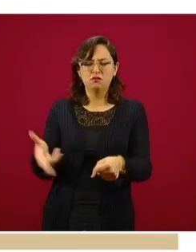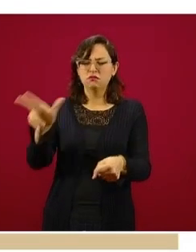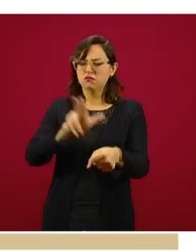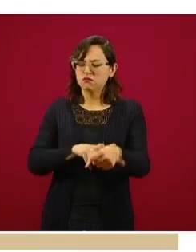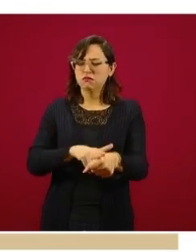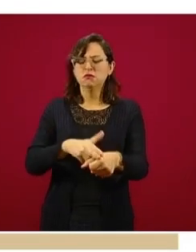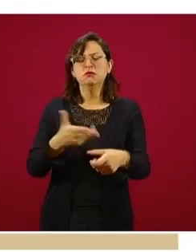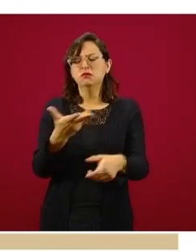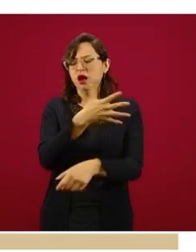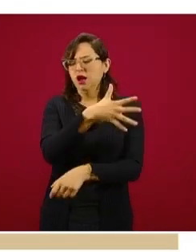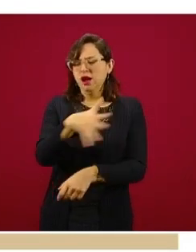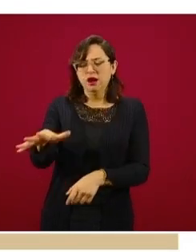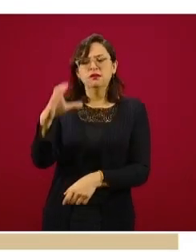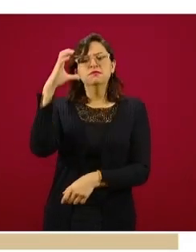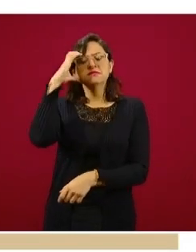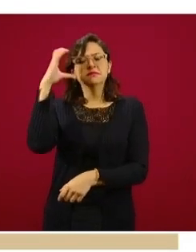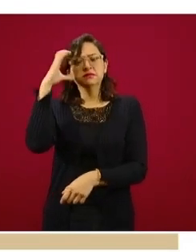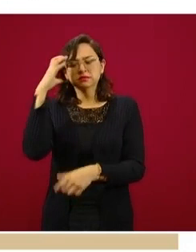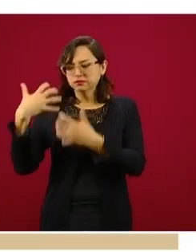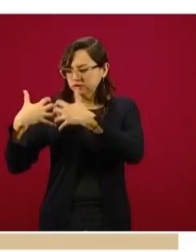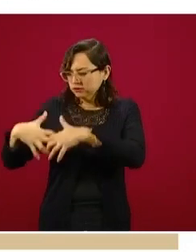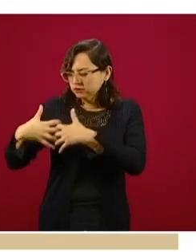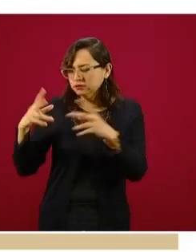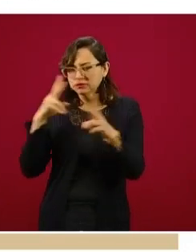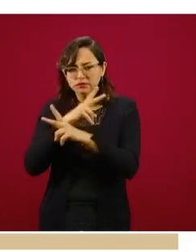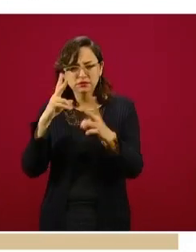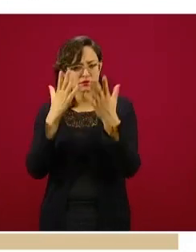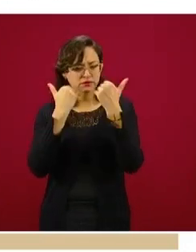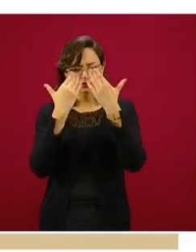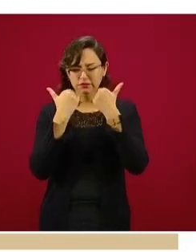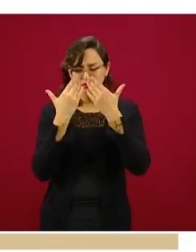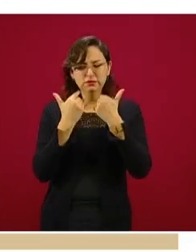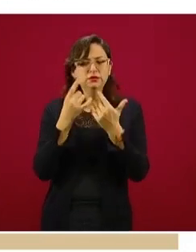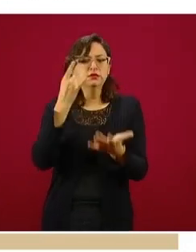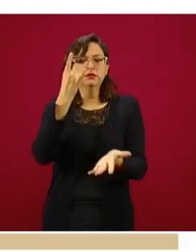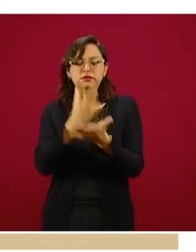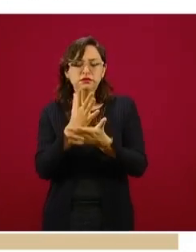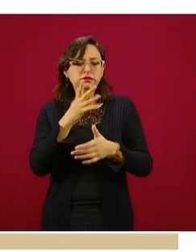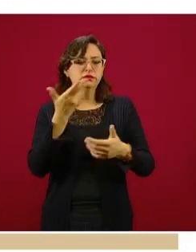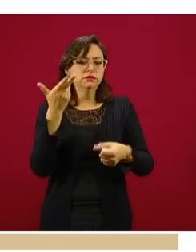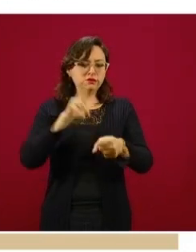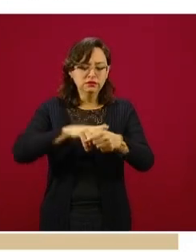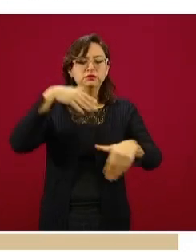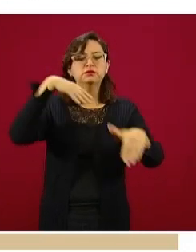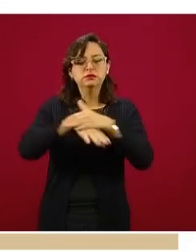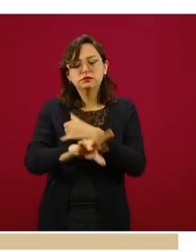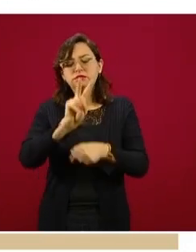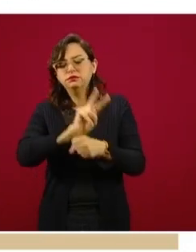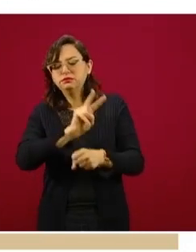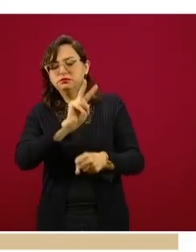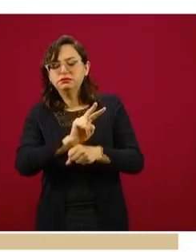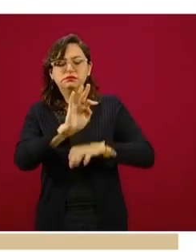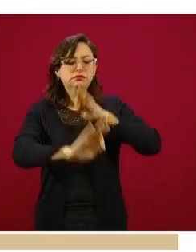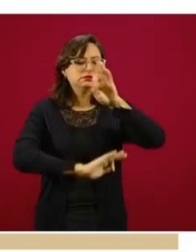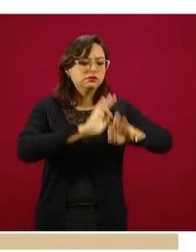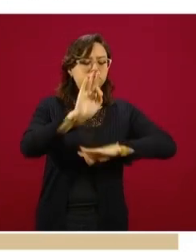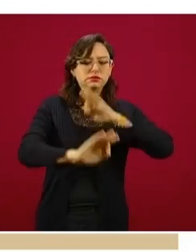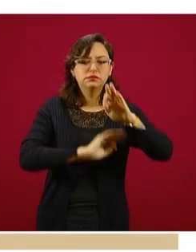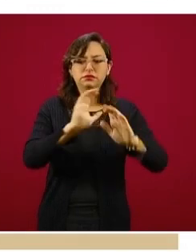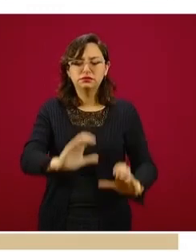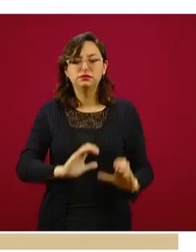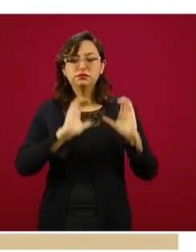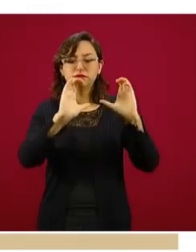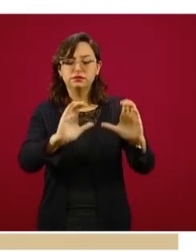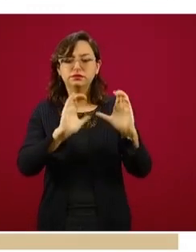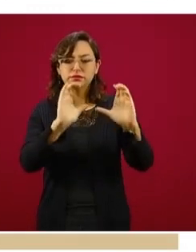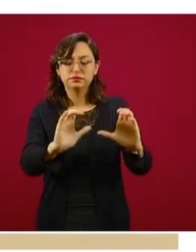decir, son camas generales, no se necesita un tratamiento especializado más allá de los cuidados generales apropiados y en muchos